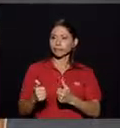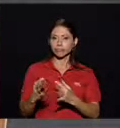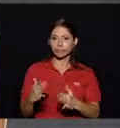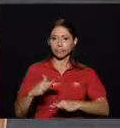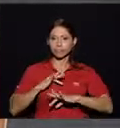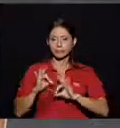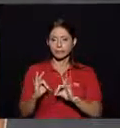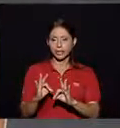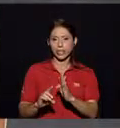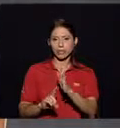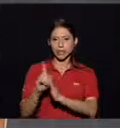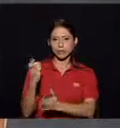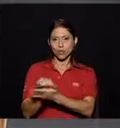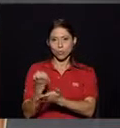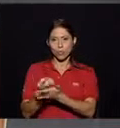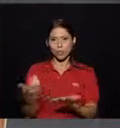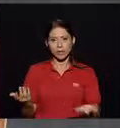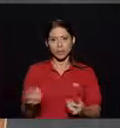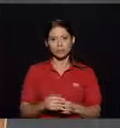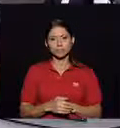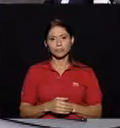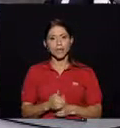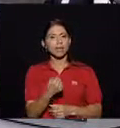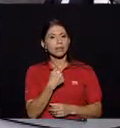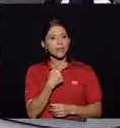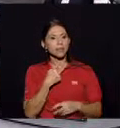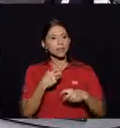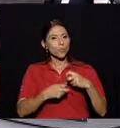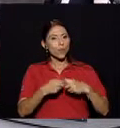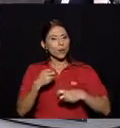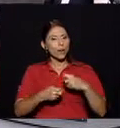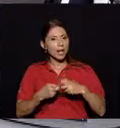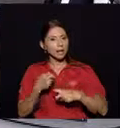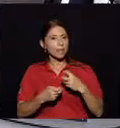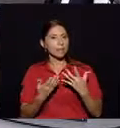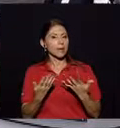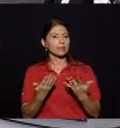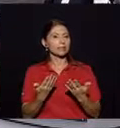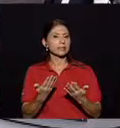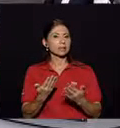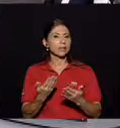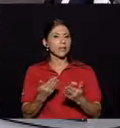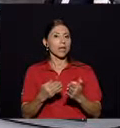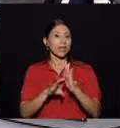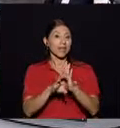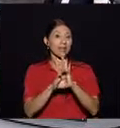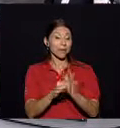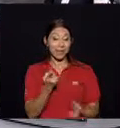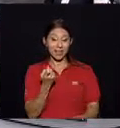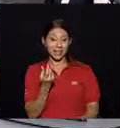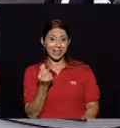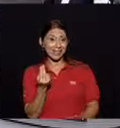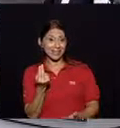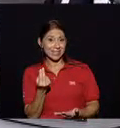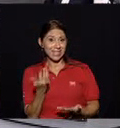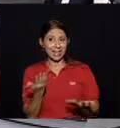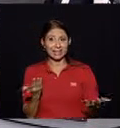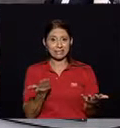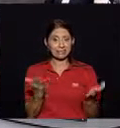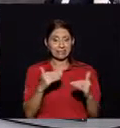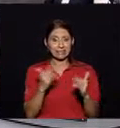de ese crecimiento, de ese desarrollo económico. Tenemos problemas, por ejemplo, en el crecimiento del